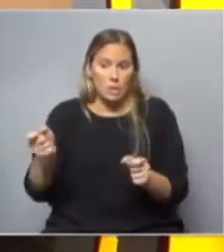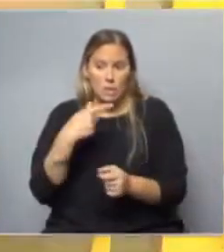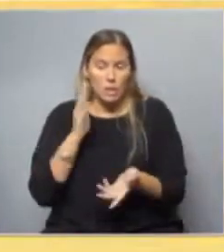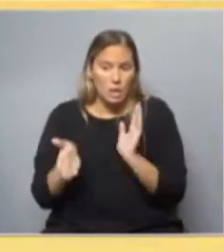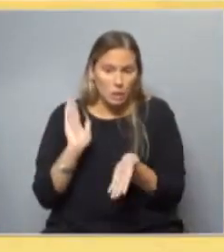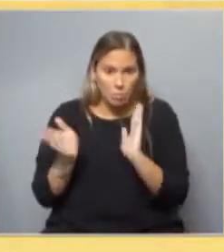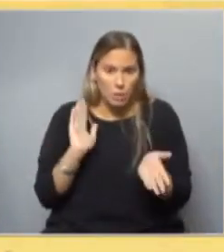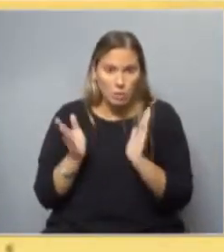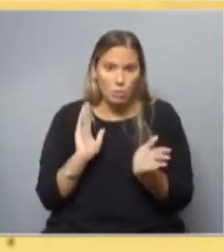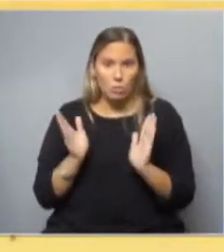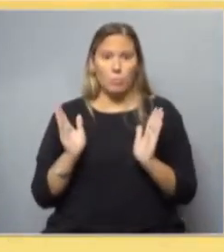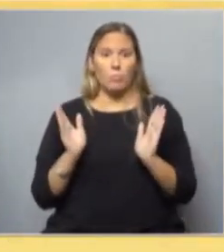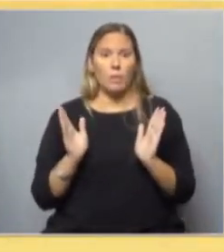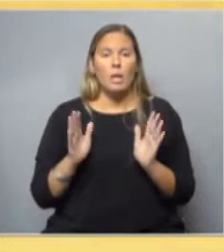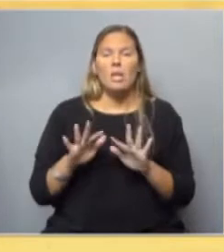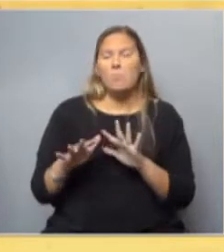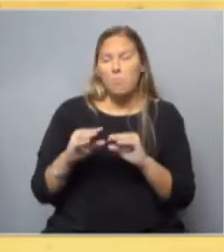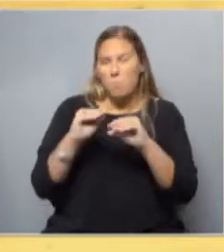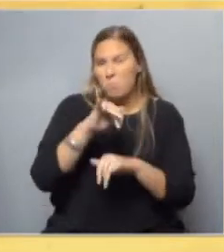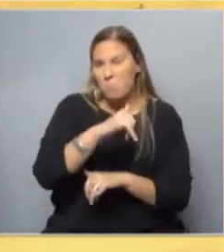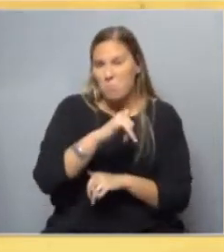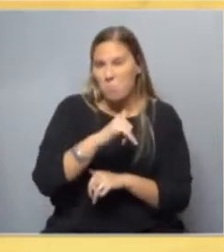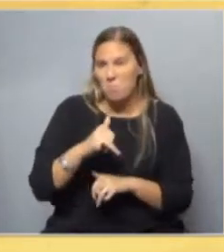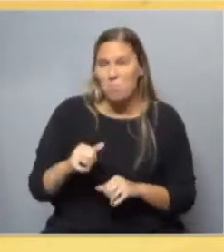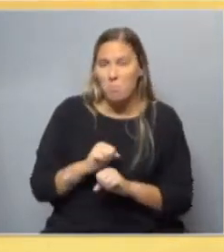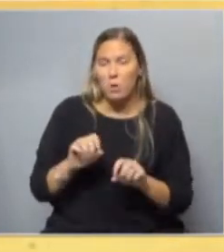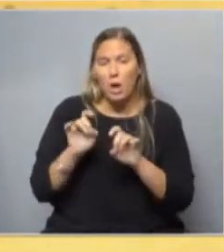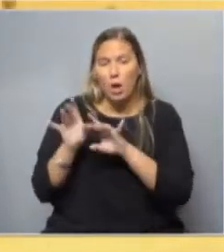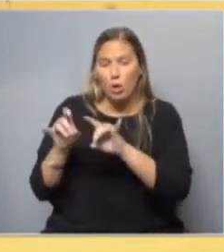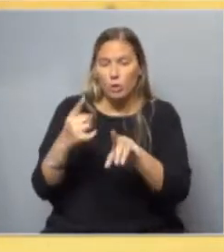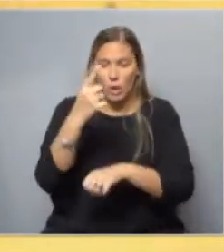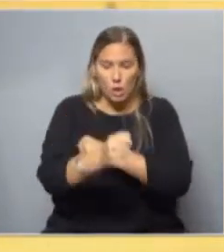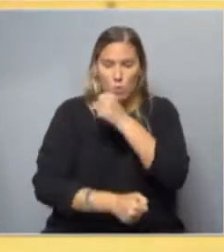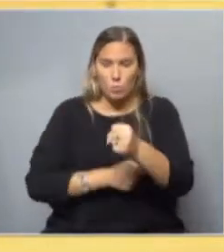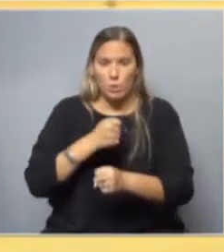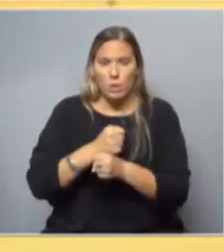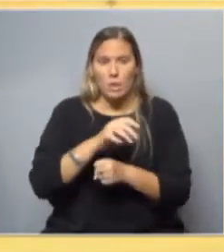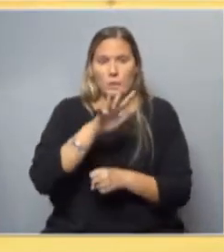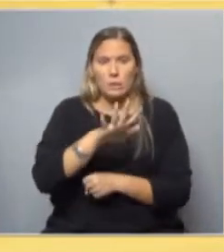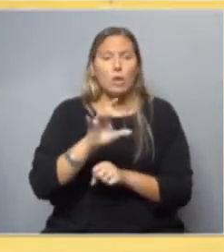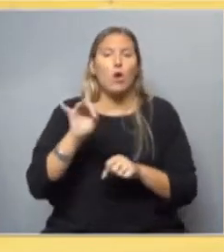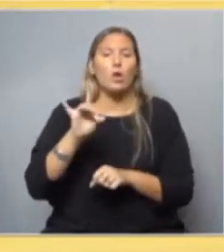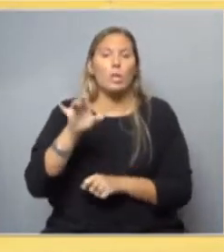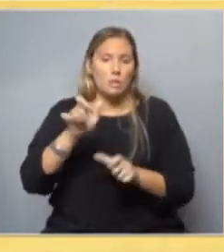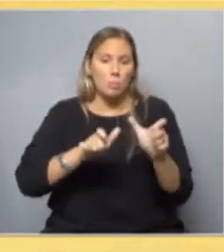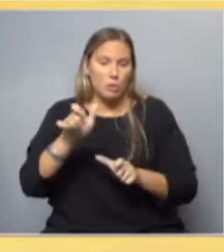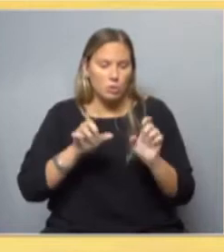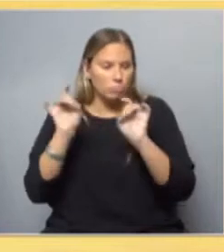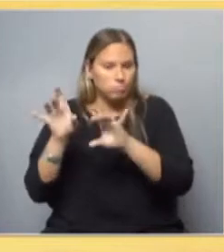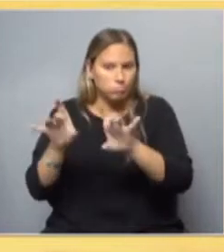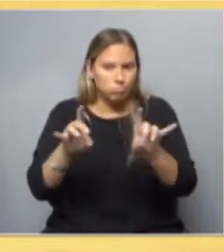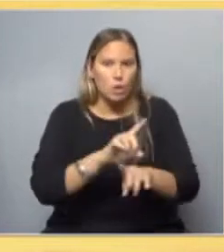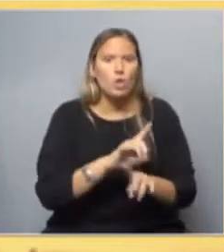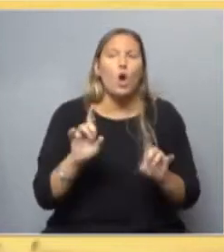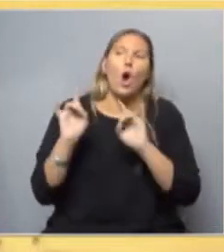¿no? y se calcula que en promedio una persona puede contagiar en un año entre 5 a 15 personas. Entonces, si bien no es